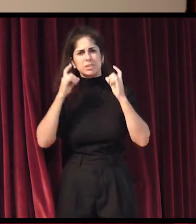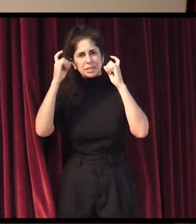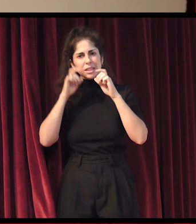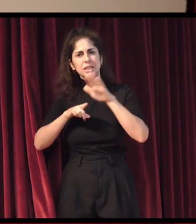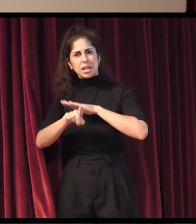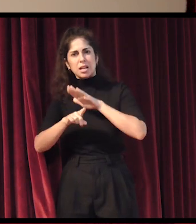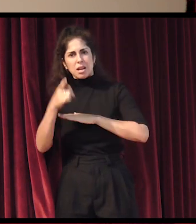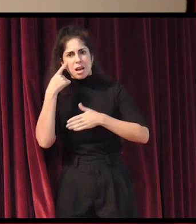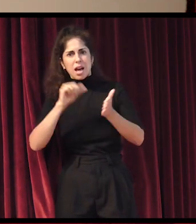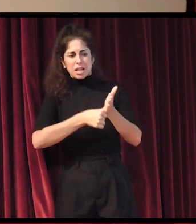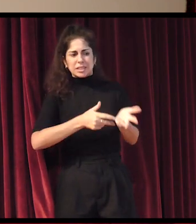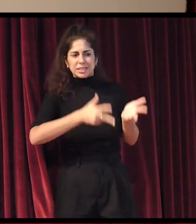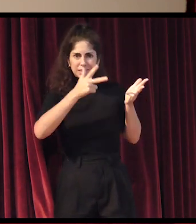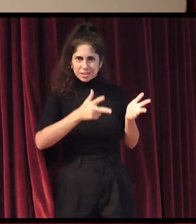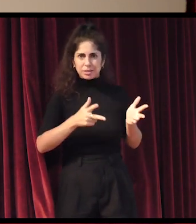estas fichas.